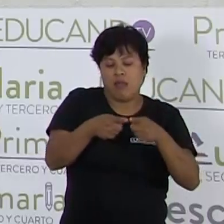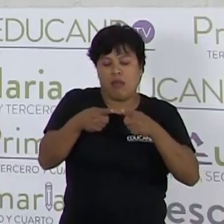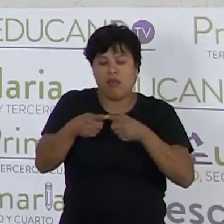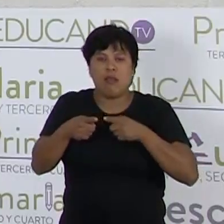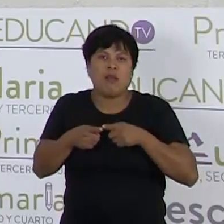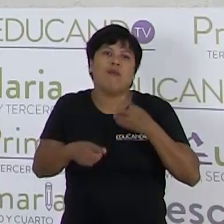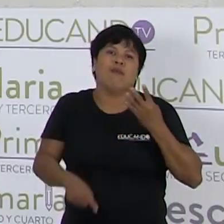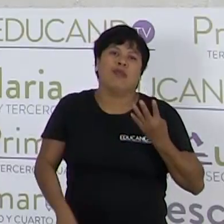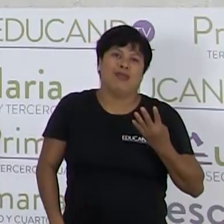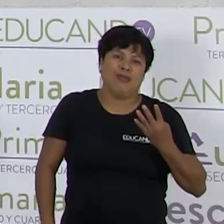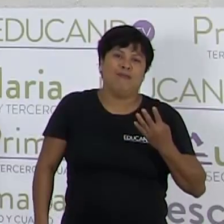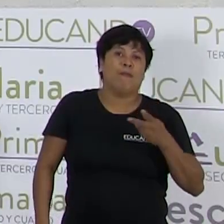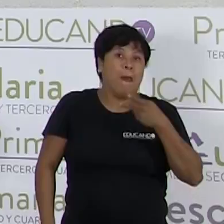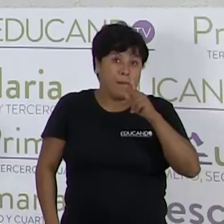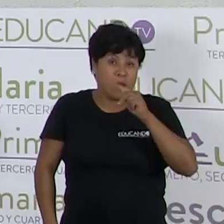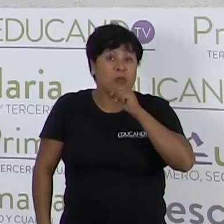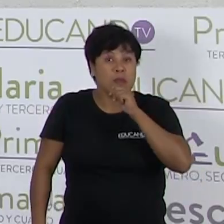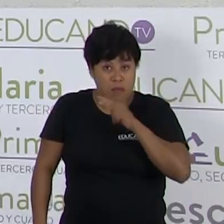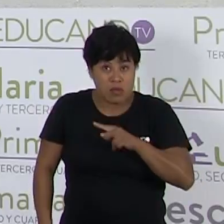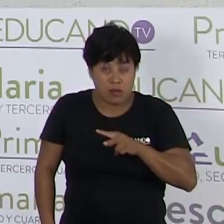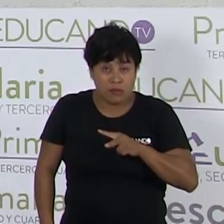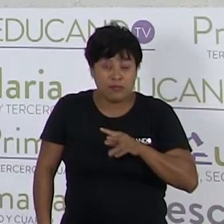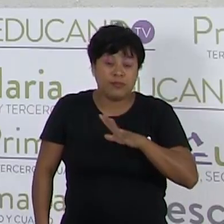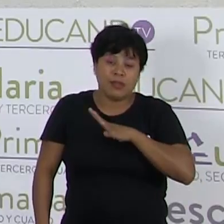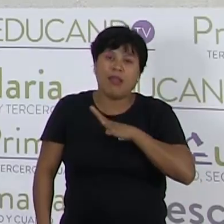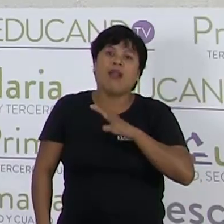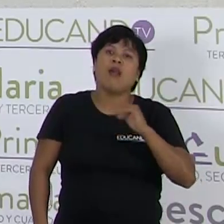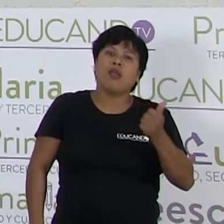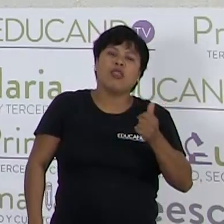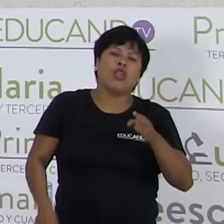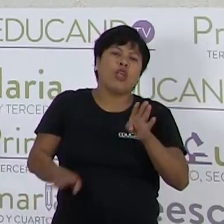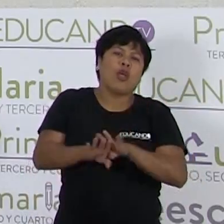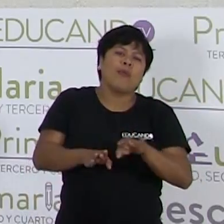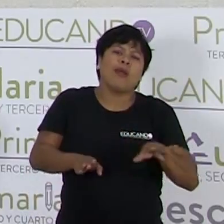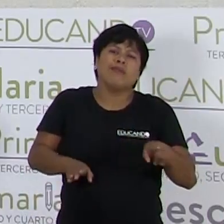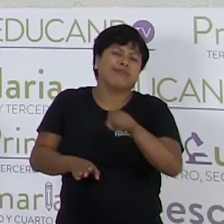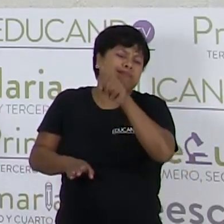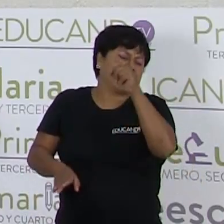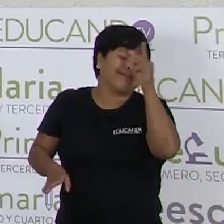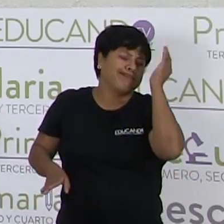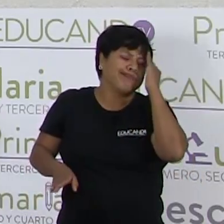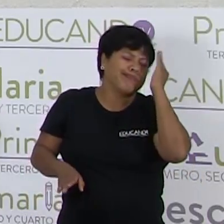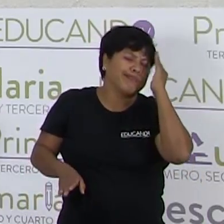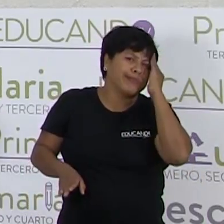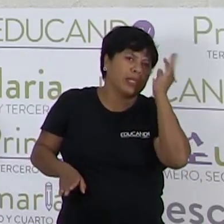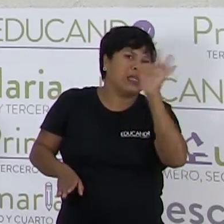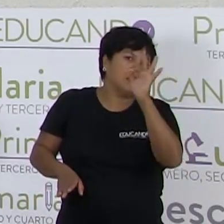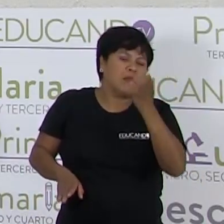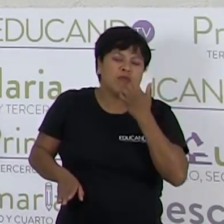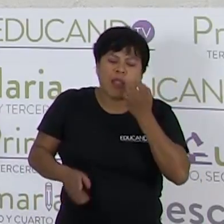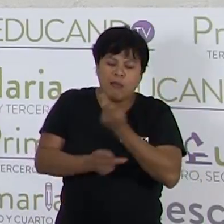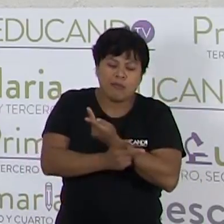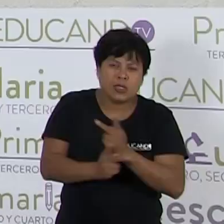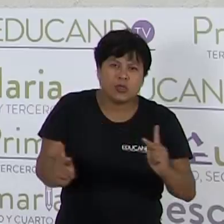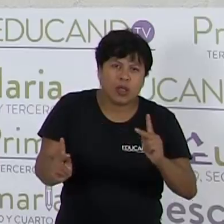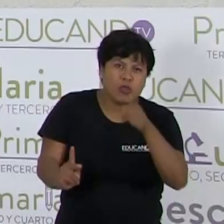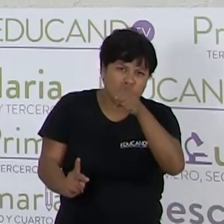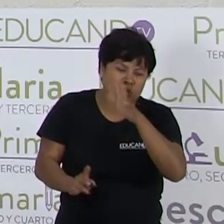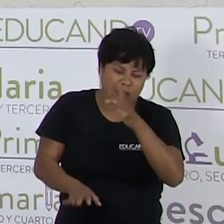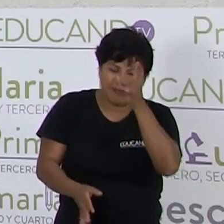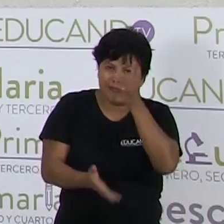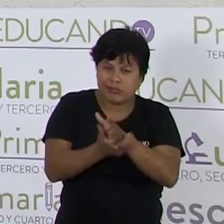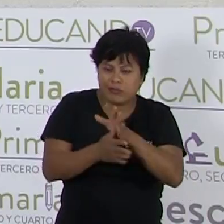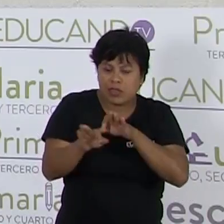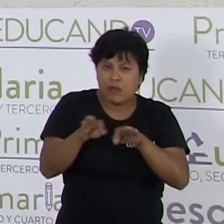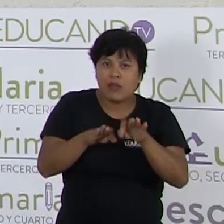lados. Pero también otro que es muy conocido para ti y que a lo mejor desde preescolar lo estuviste trabajando, lo